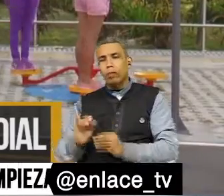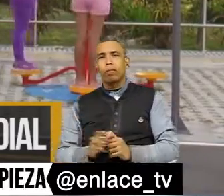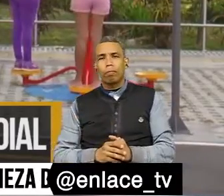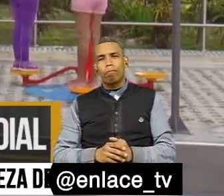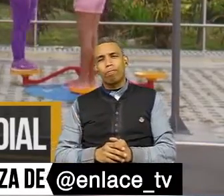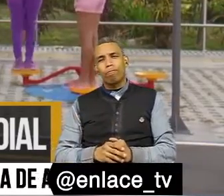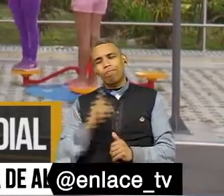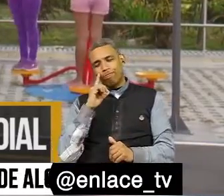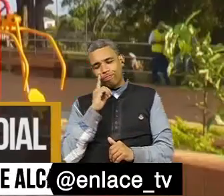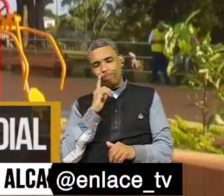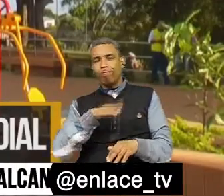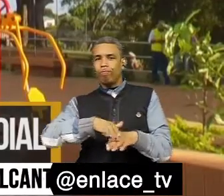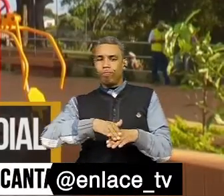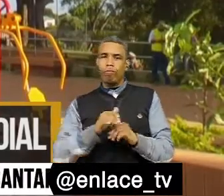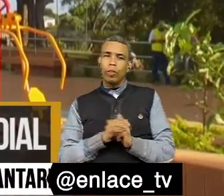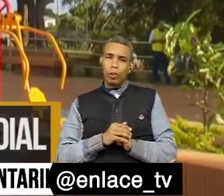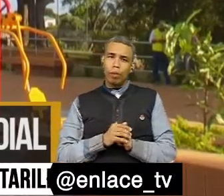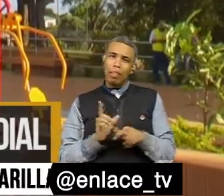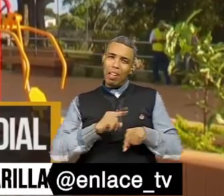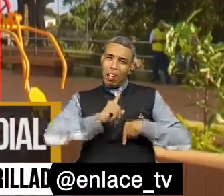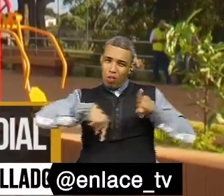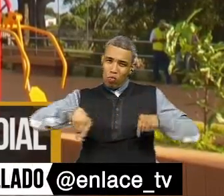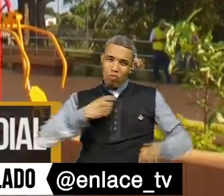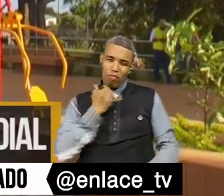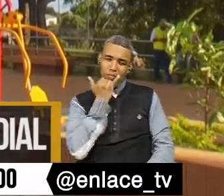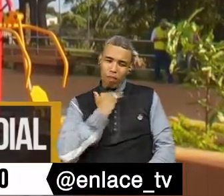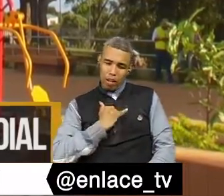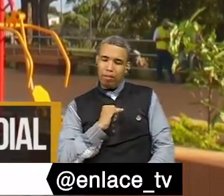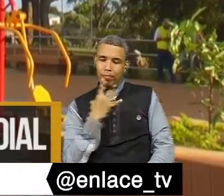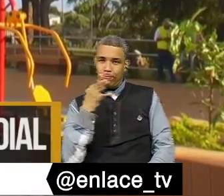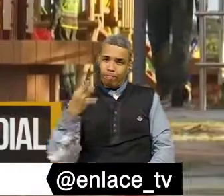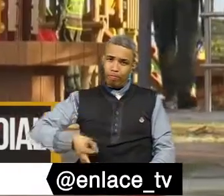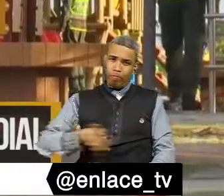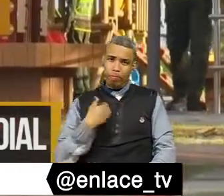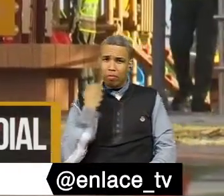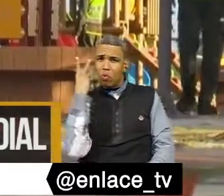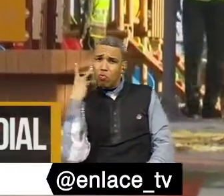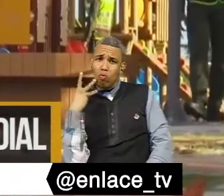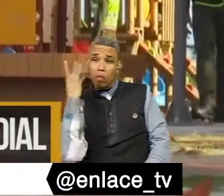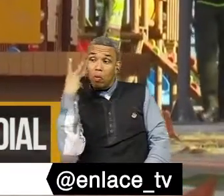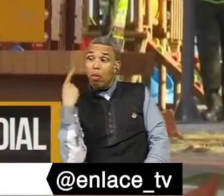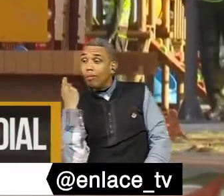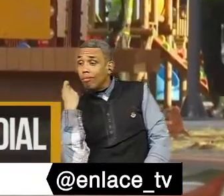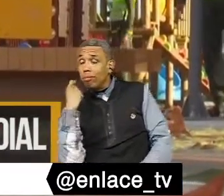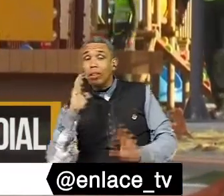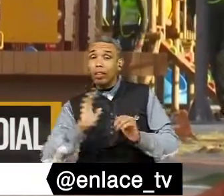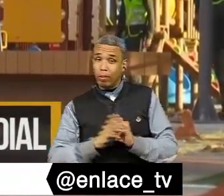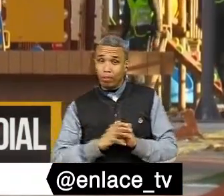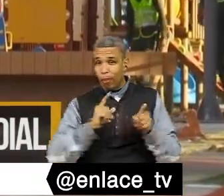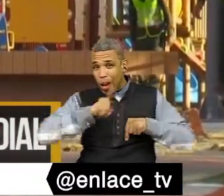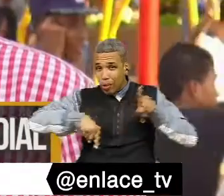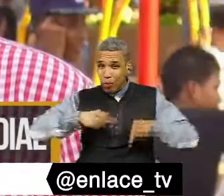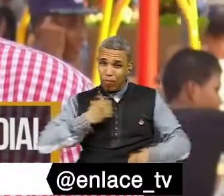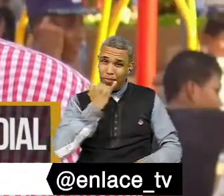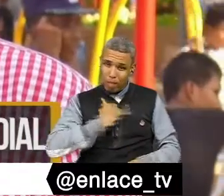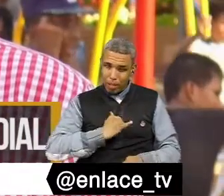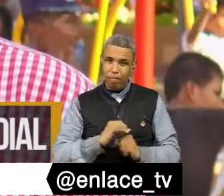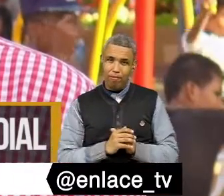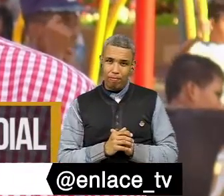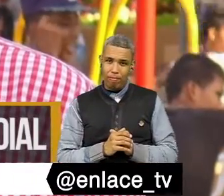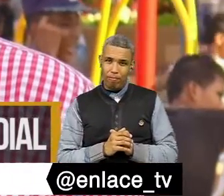también anotar es el uso, el mal uso que se le ha dado a este parque en estos 4 o 5 días que lleva de haberse inaugurado, porque